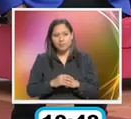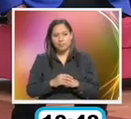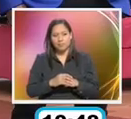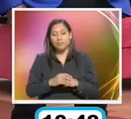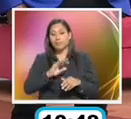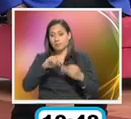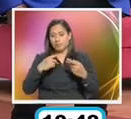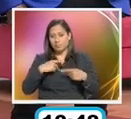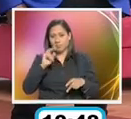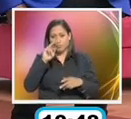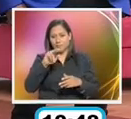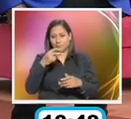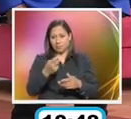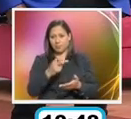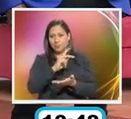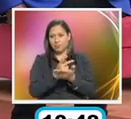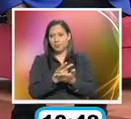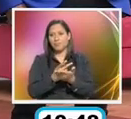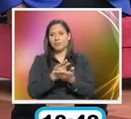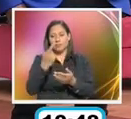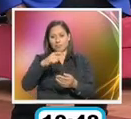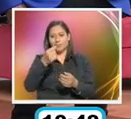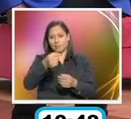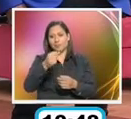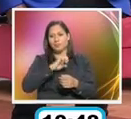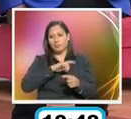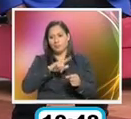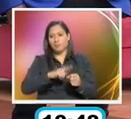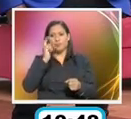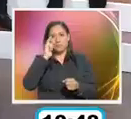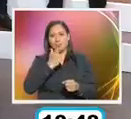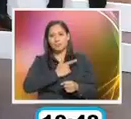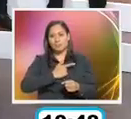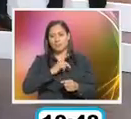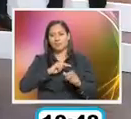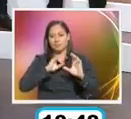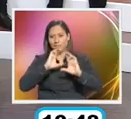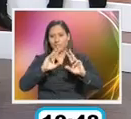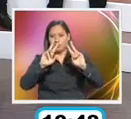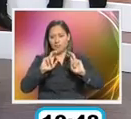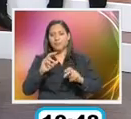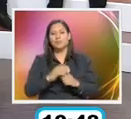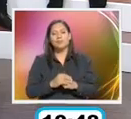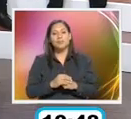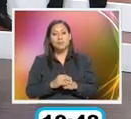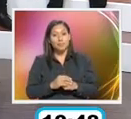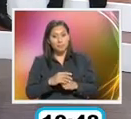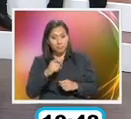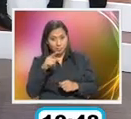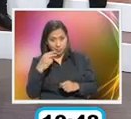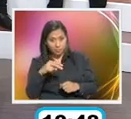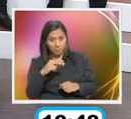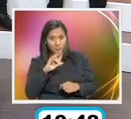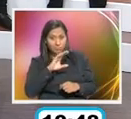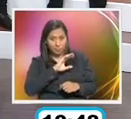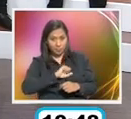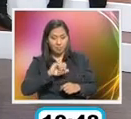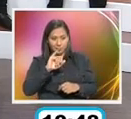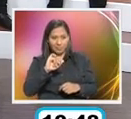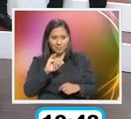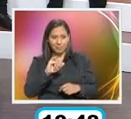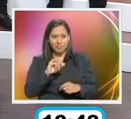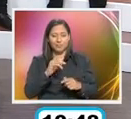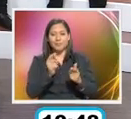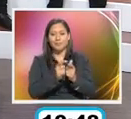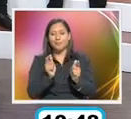a toda la gente que ve este programa. Les mandamos un saludo muy especial y esperemos que les guste las canciones que vamos a tocar. Por último, ¿tienen nombre las fans o no? Sí, fíjate,